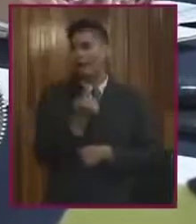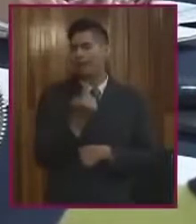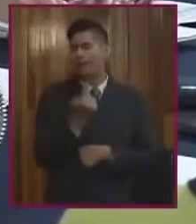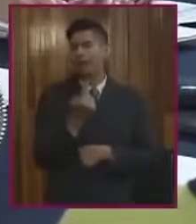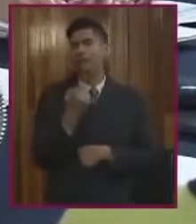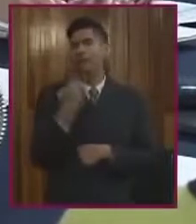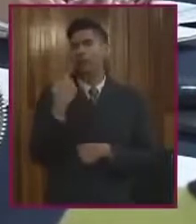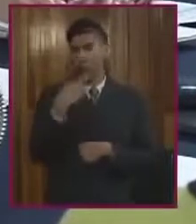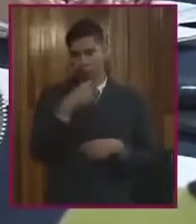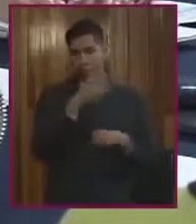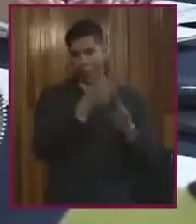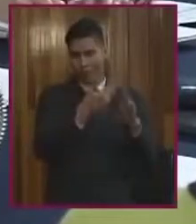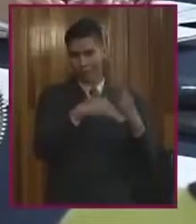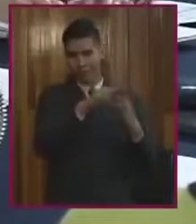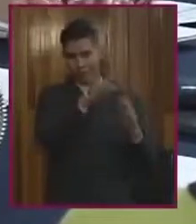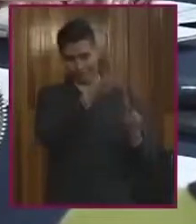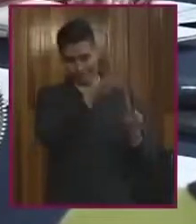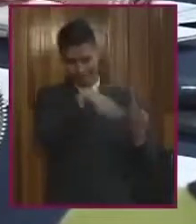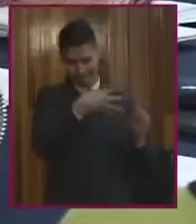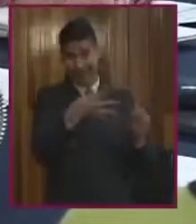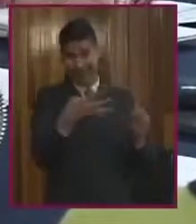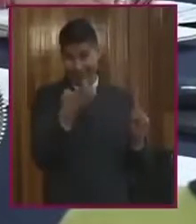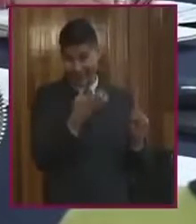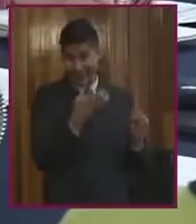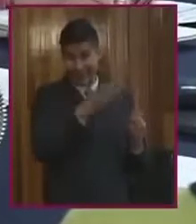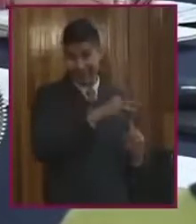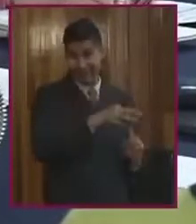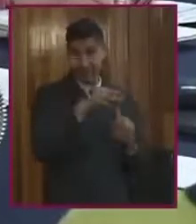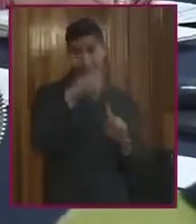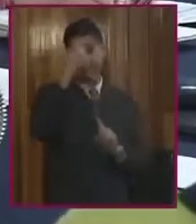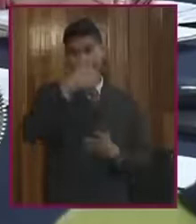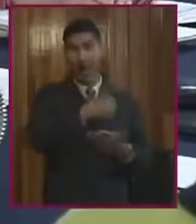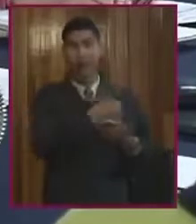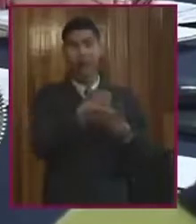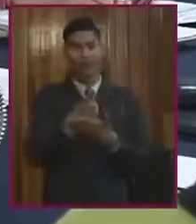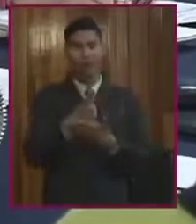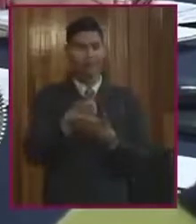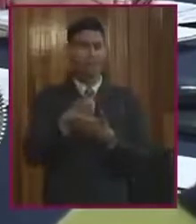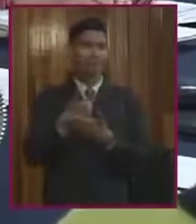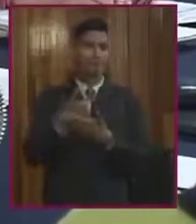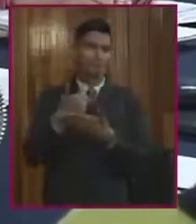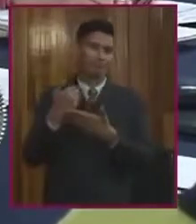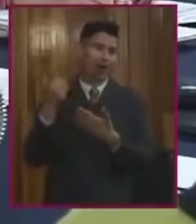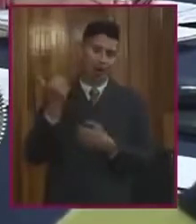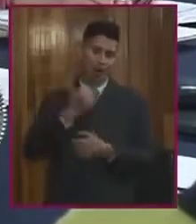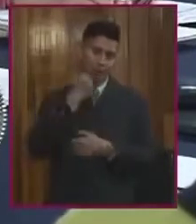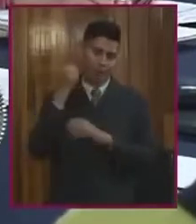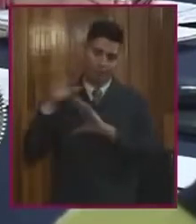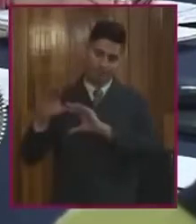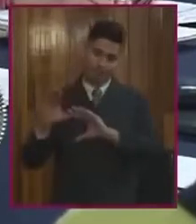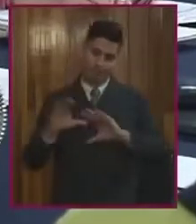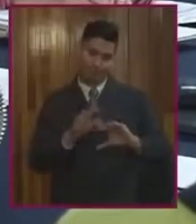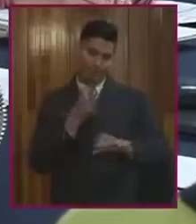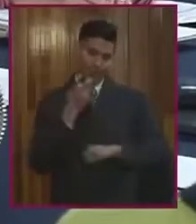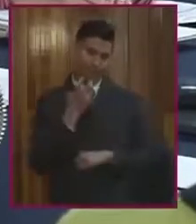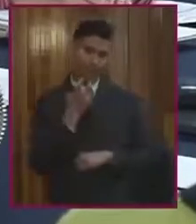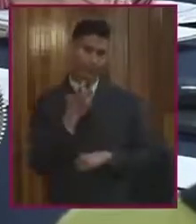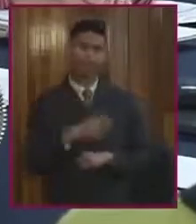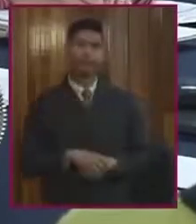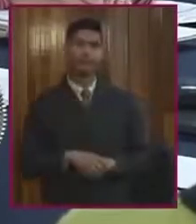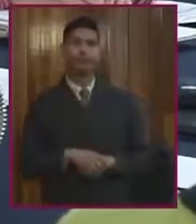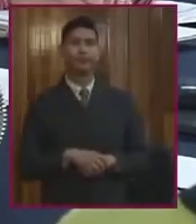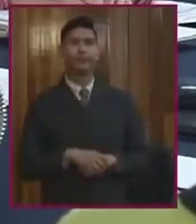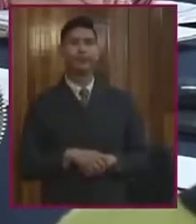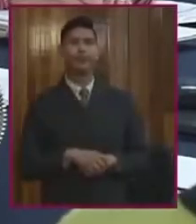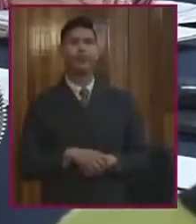como instrumento, como guión para el trabajo docente, me parece que es importante. En cuanto a la